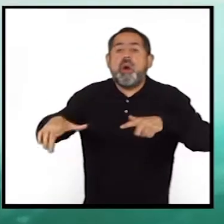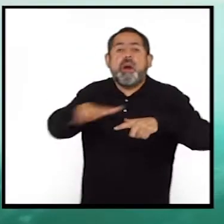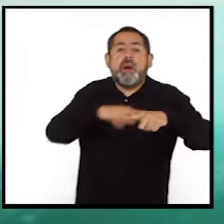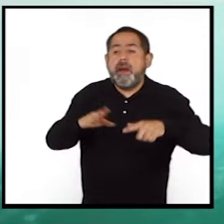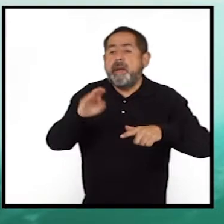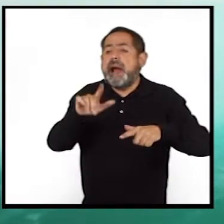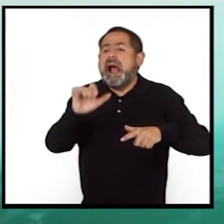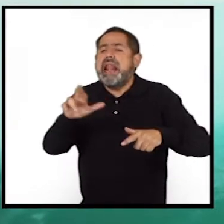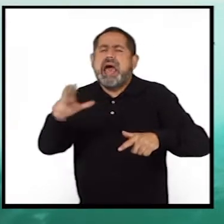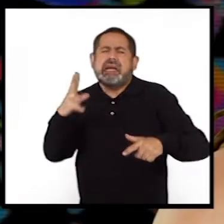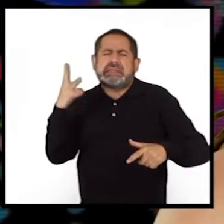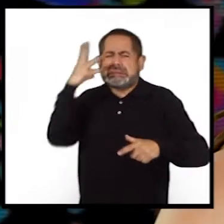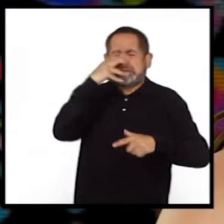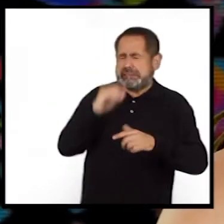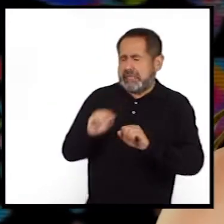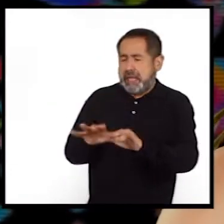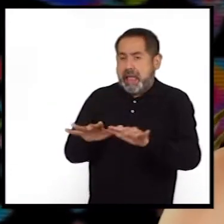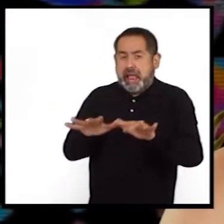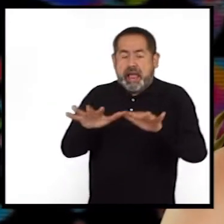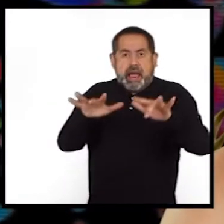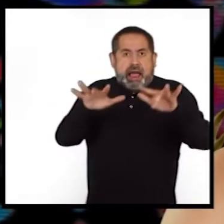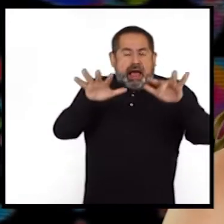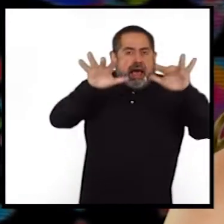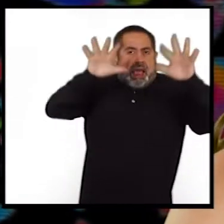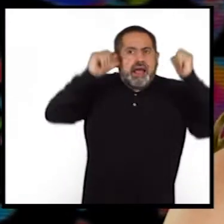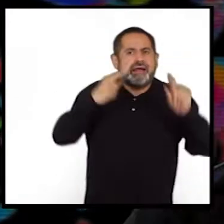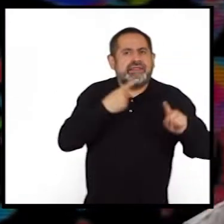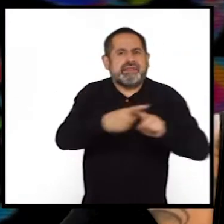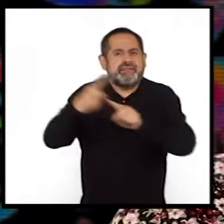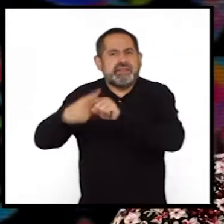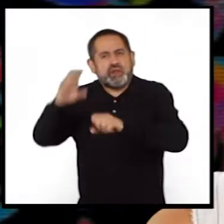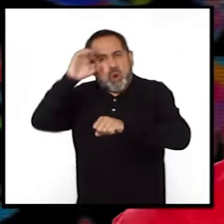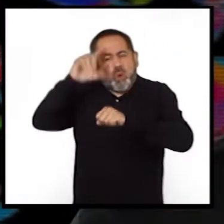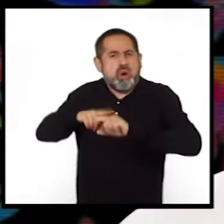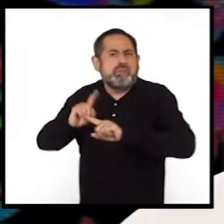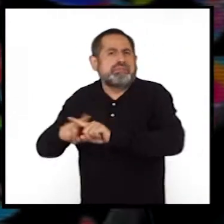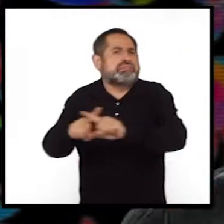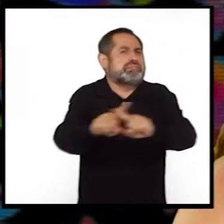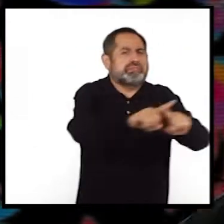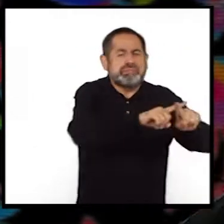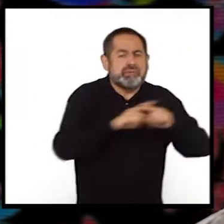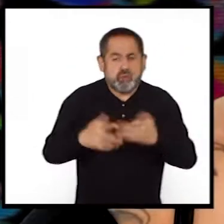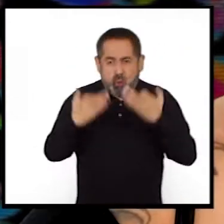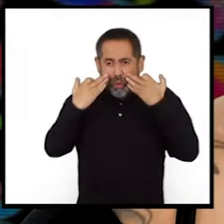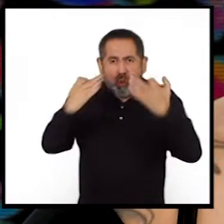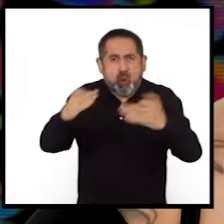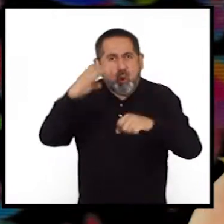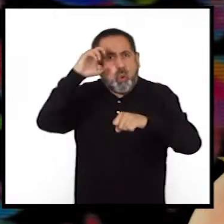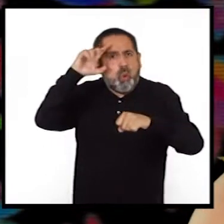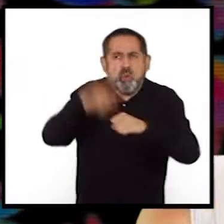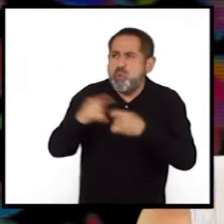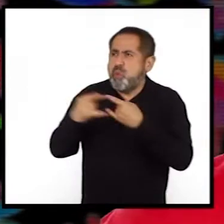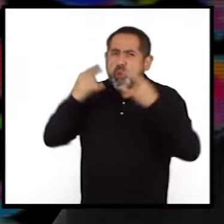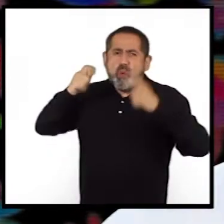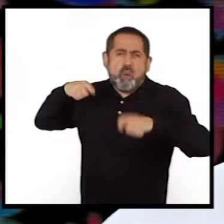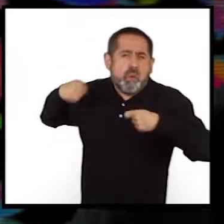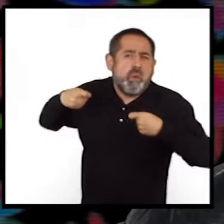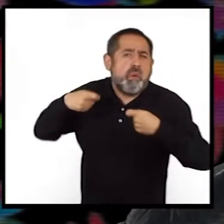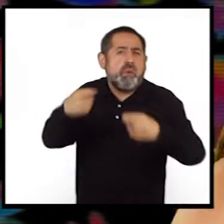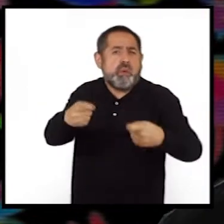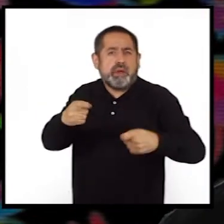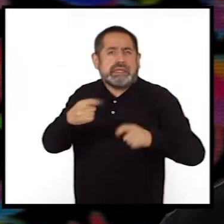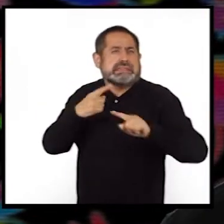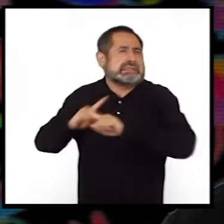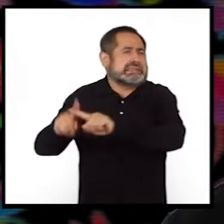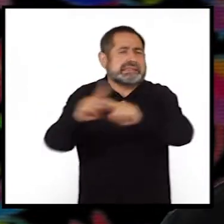turquesa de la laguna en Bacalar. Y sorprendente la esencia multicultural de nuestra gente, siendo testigos de una cultura